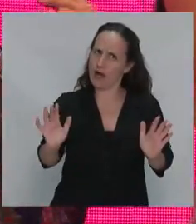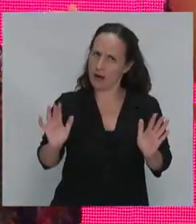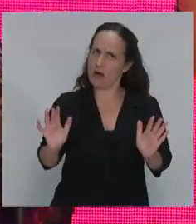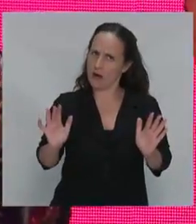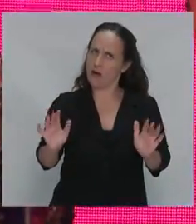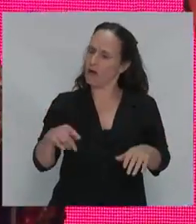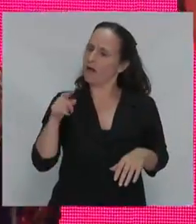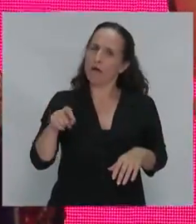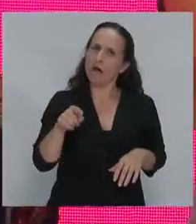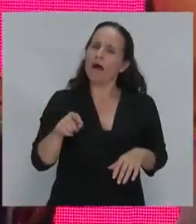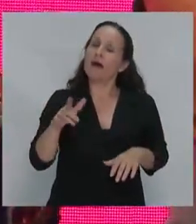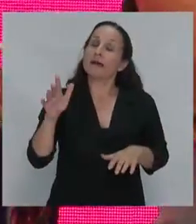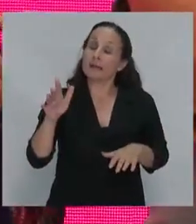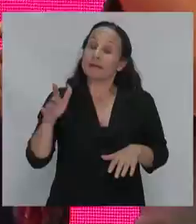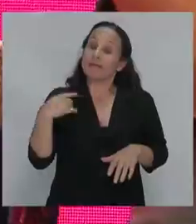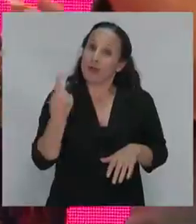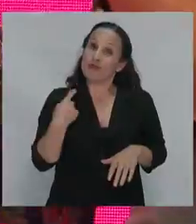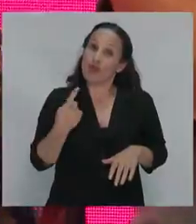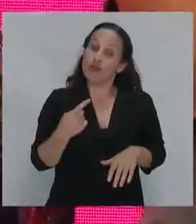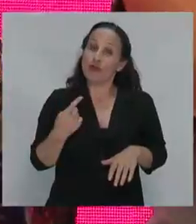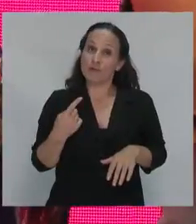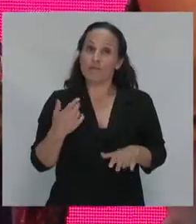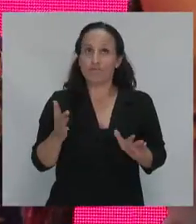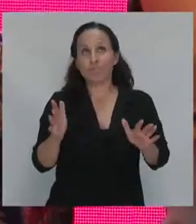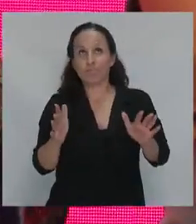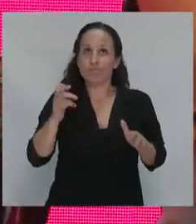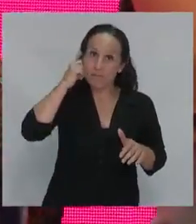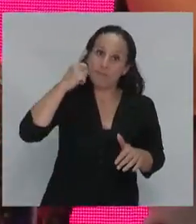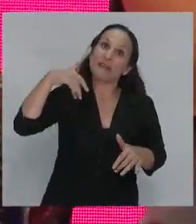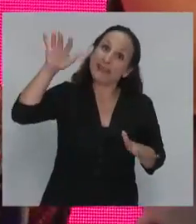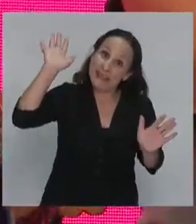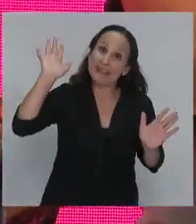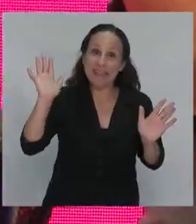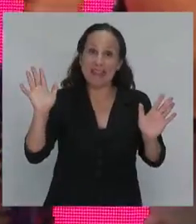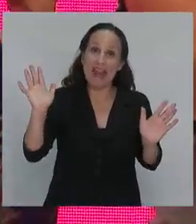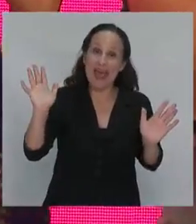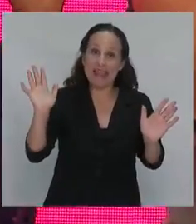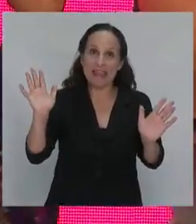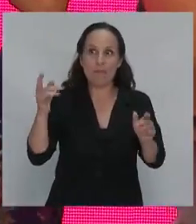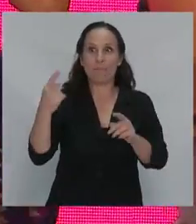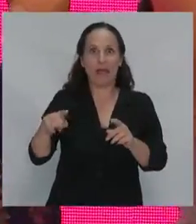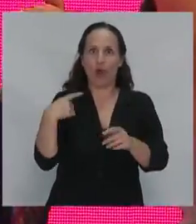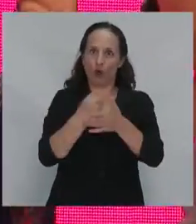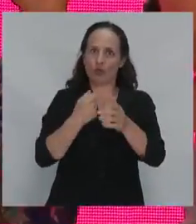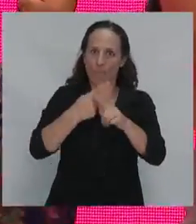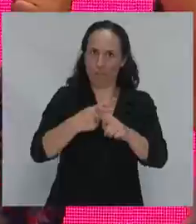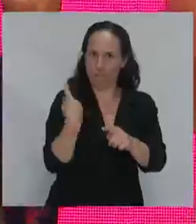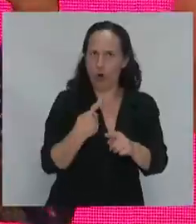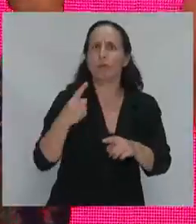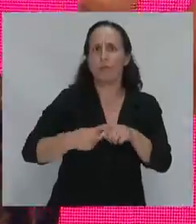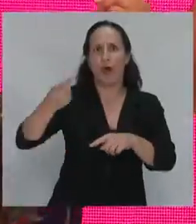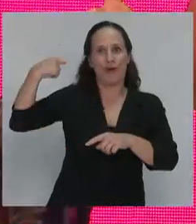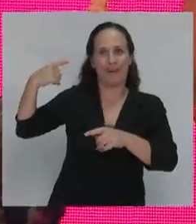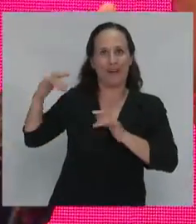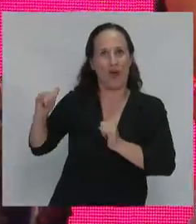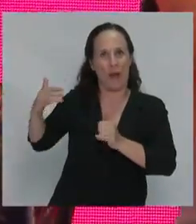nosotros a veces somos ya personas relativamente grandes pero por los que vienen gran parte